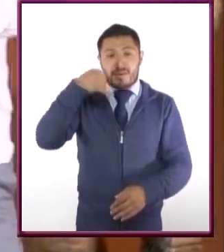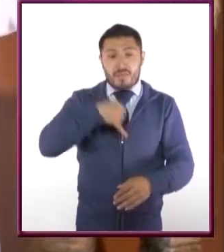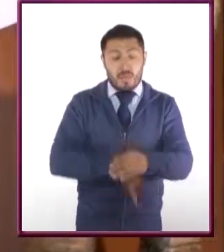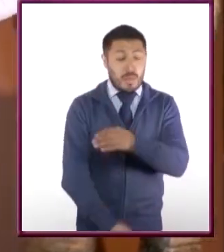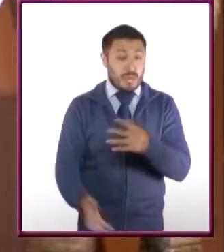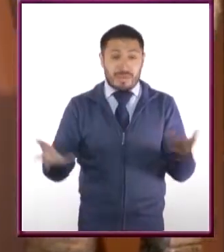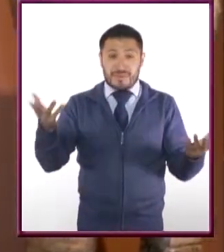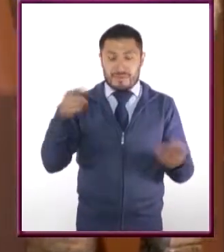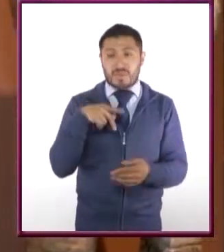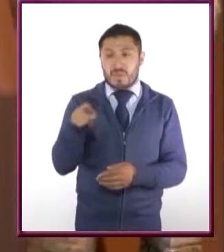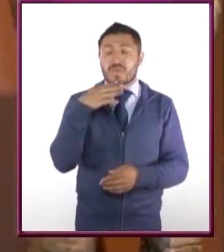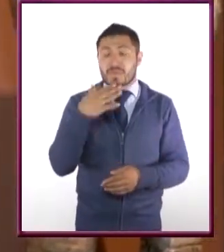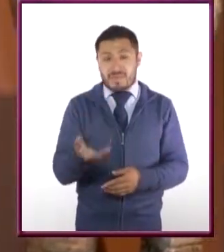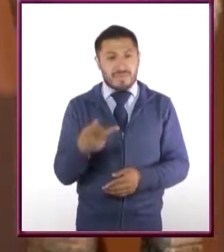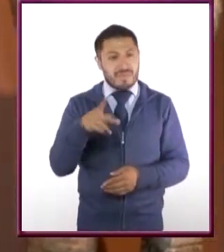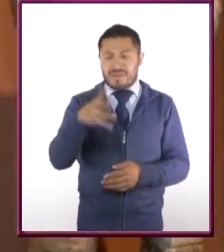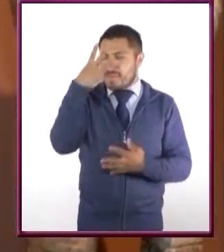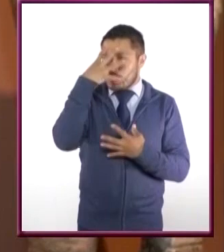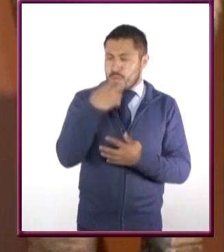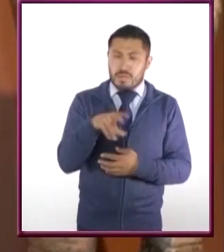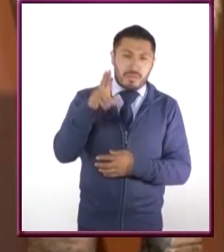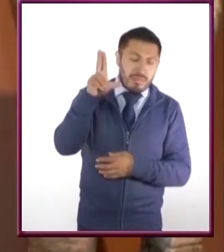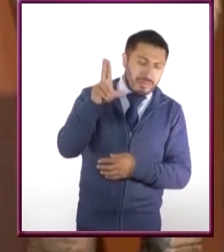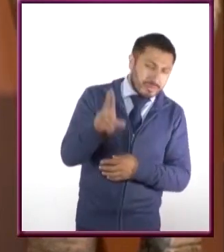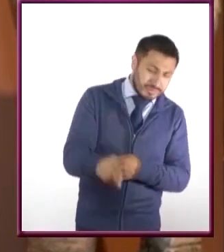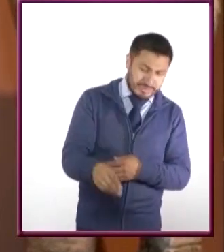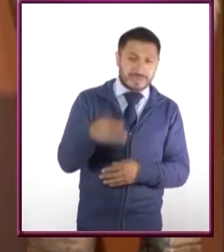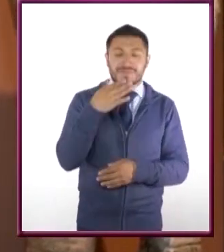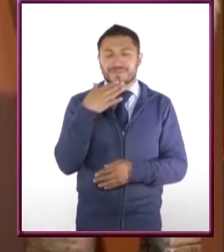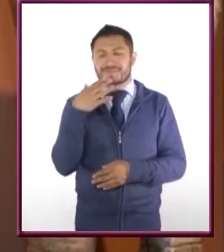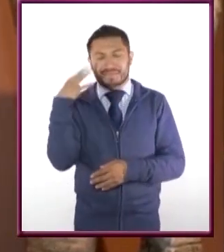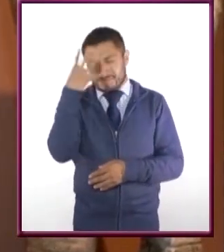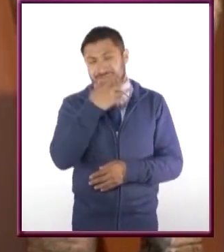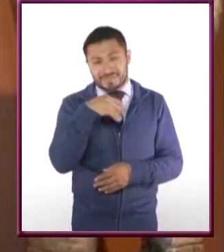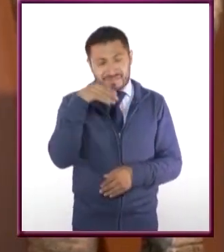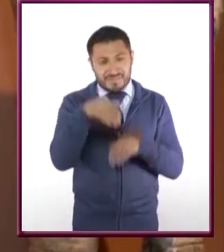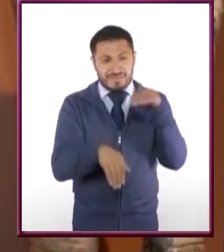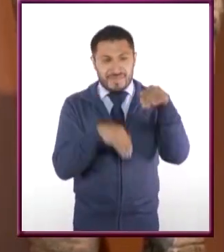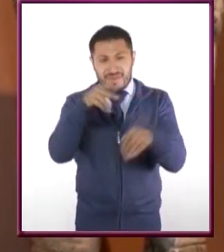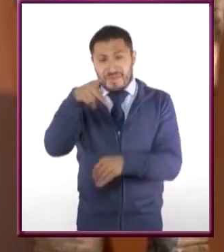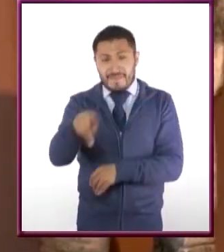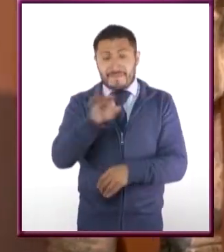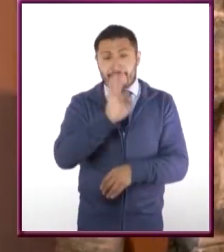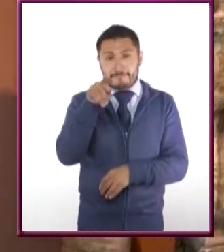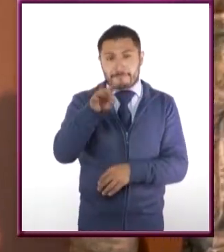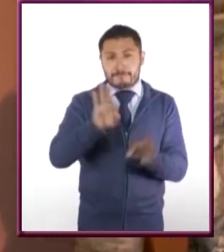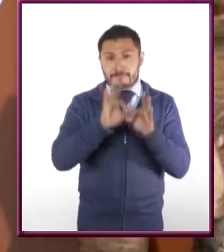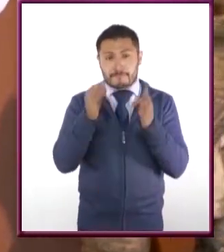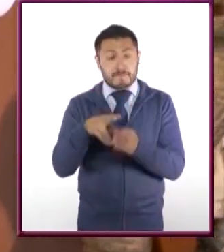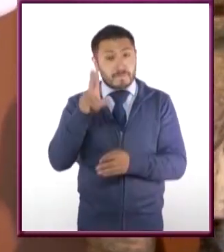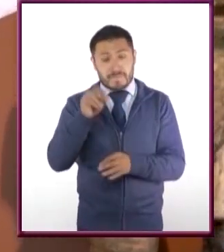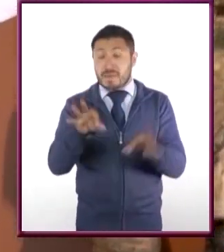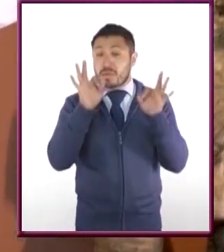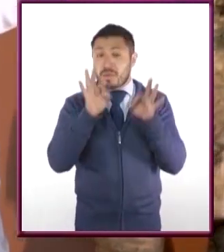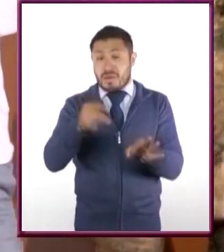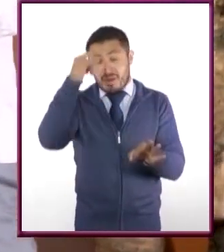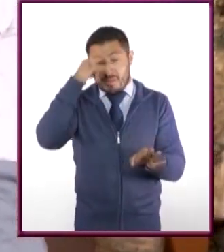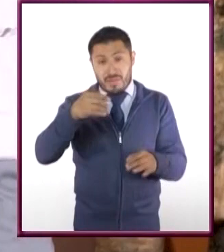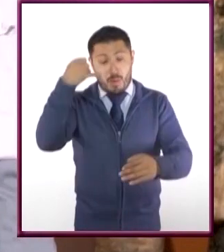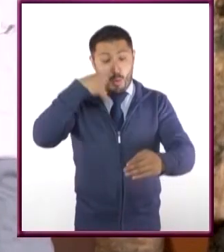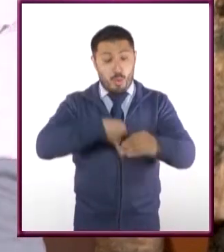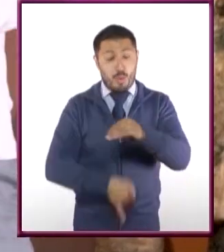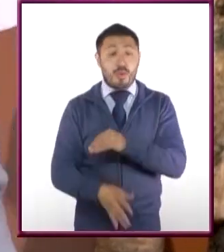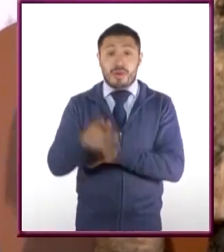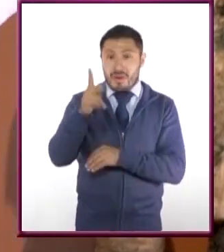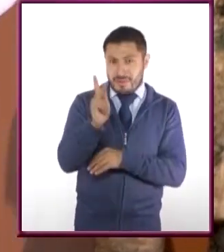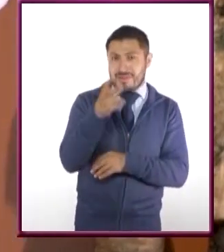muy bien. Pero no te pongas triste. Aunque es muy bonito, a lo mejor el método que estabas ocupando no era el más adecuado,